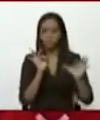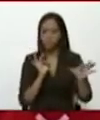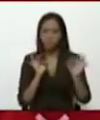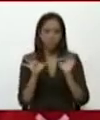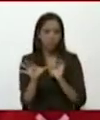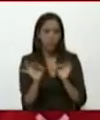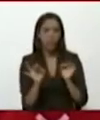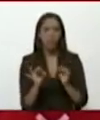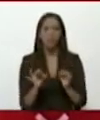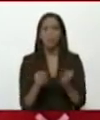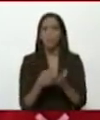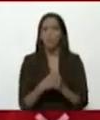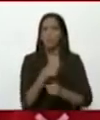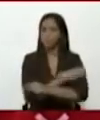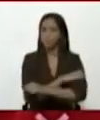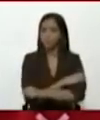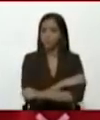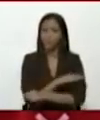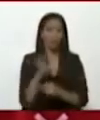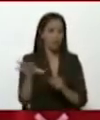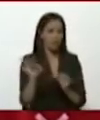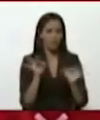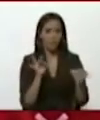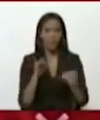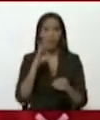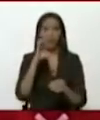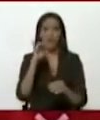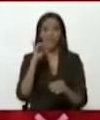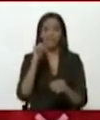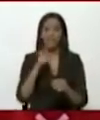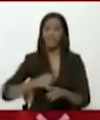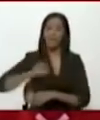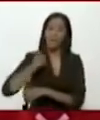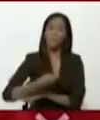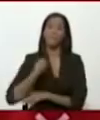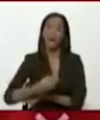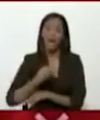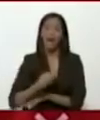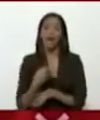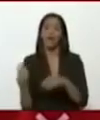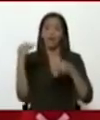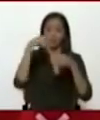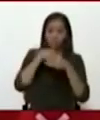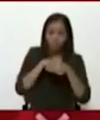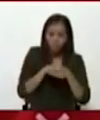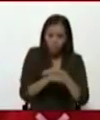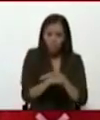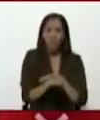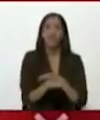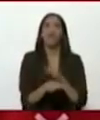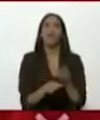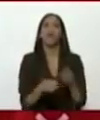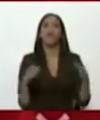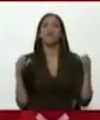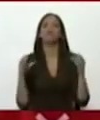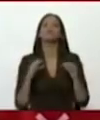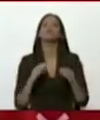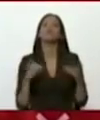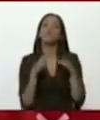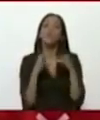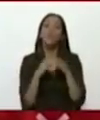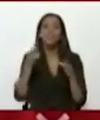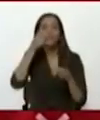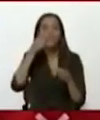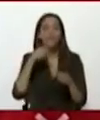el enemigo, que han sido captados por la CIA, que les han pagado y los han infiltrado en los cuerpos de seguridad de Estado y también en la Fuerza